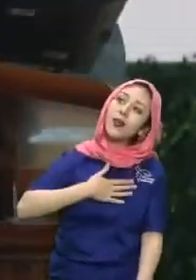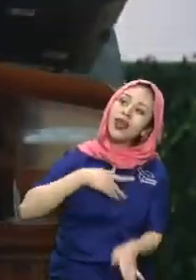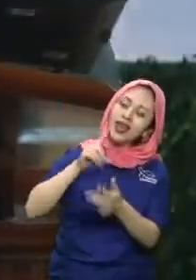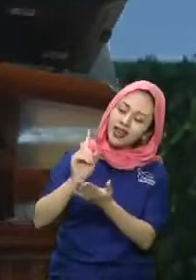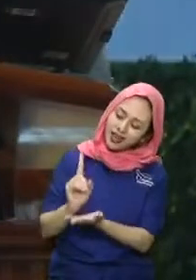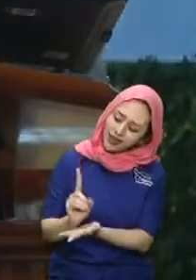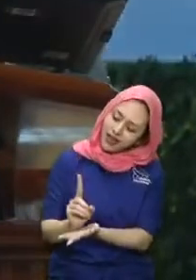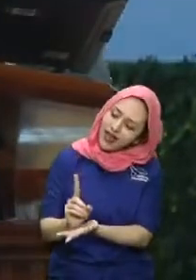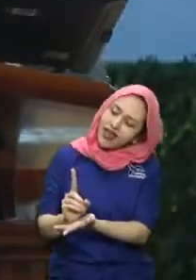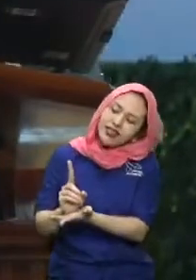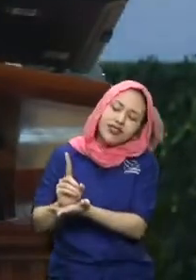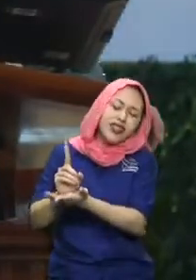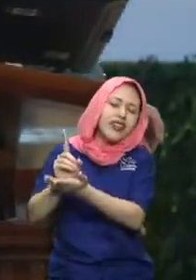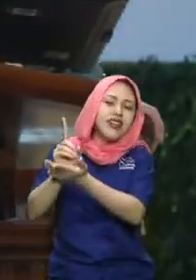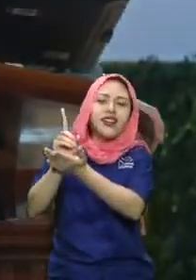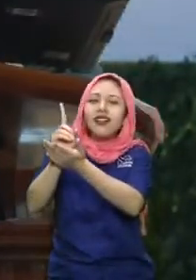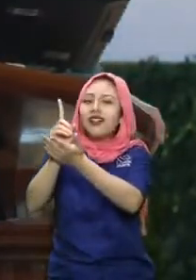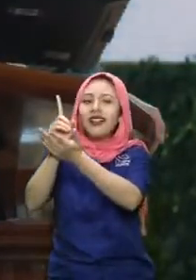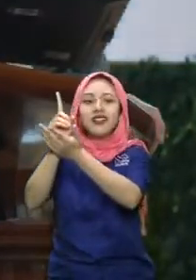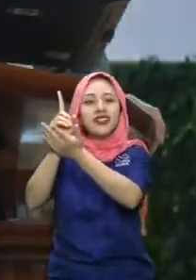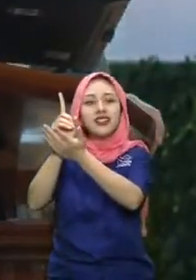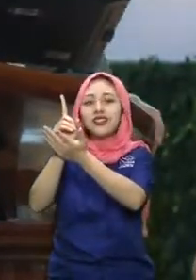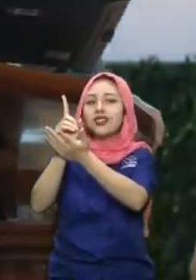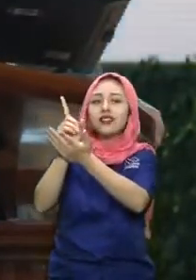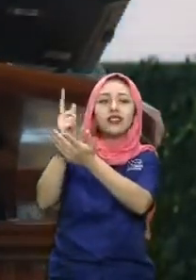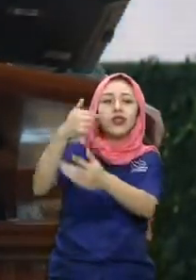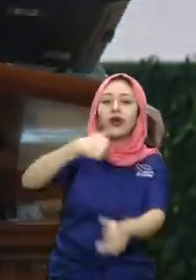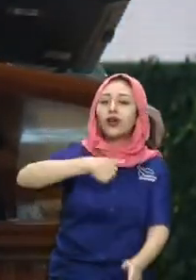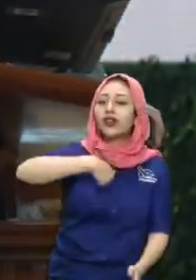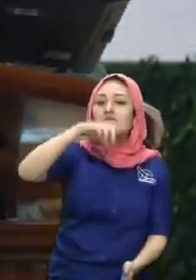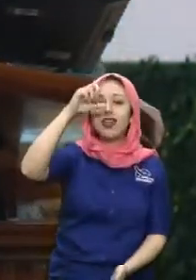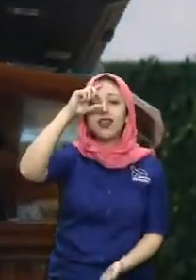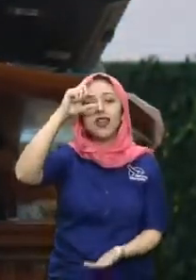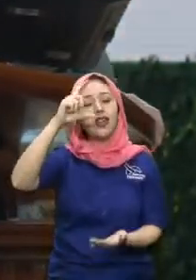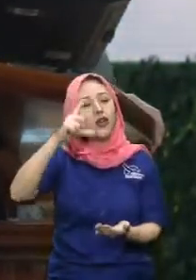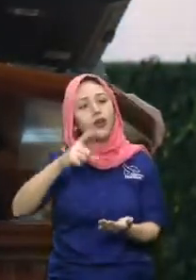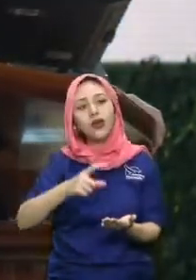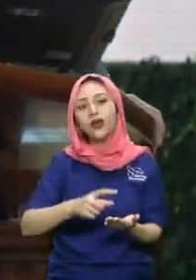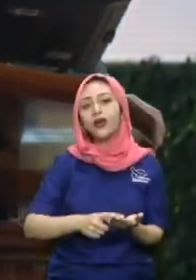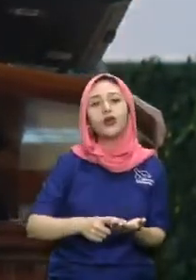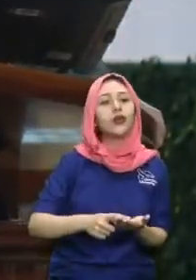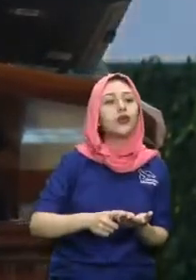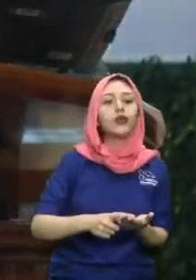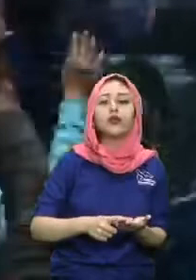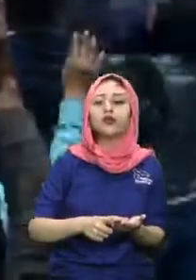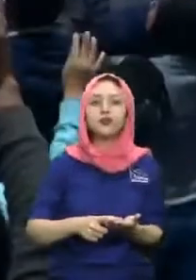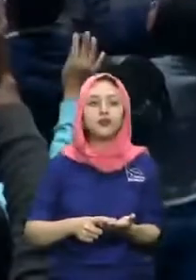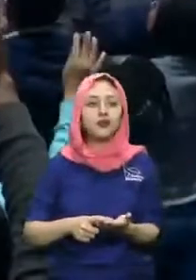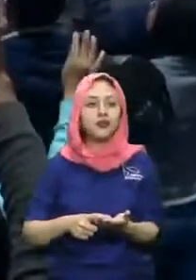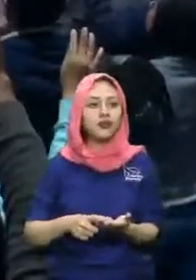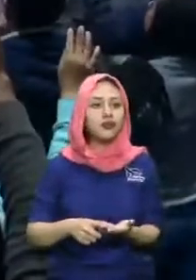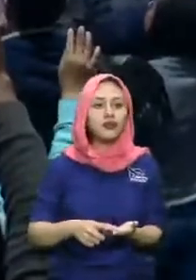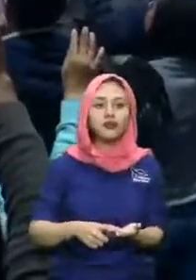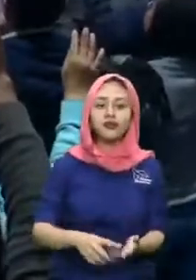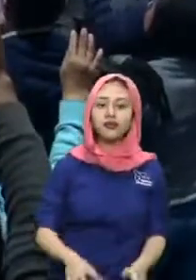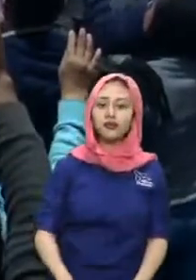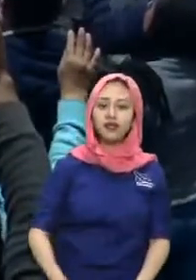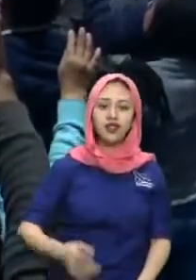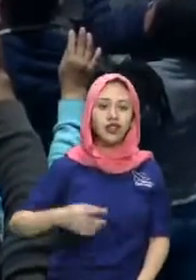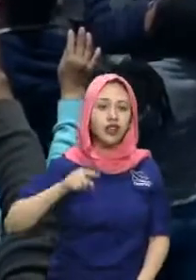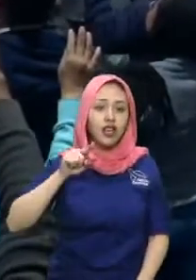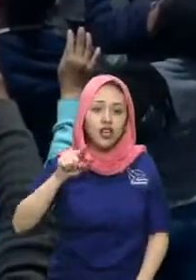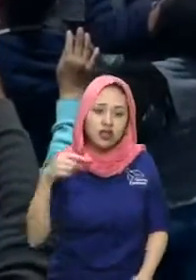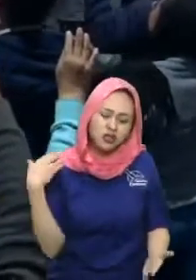Vas a ser levantado del polvo, del muladar, de la miseria, de la caída, de